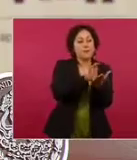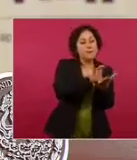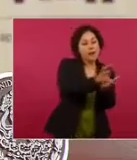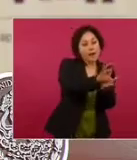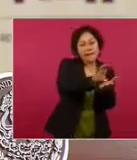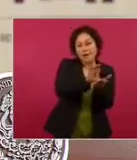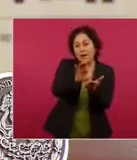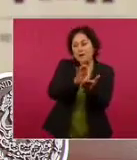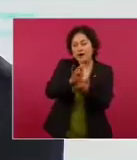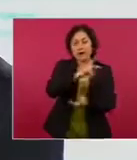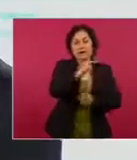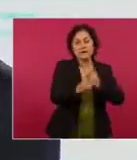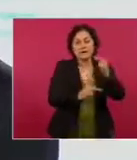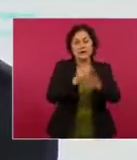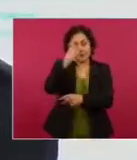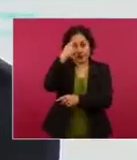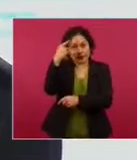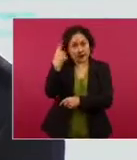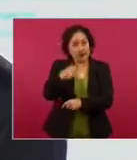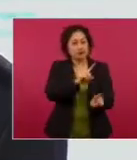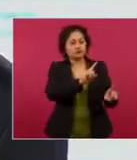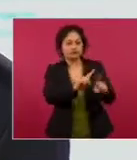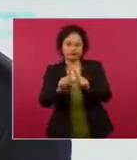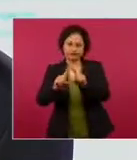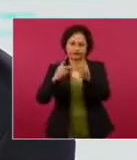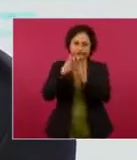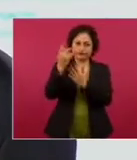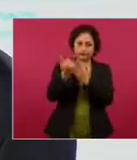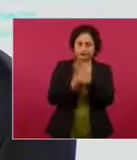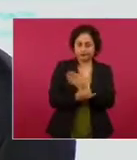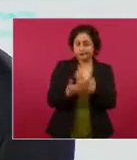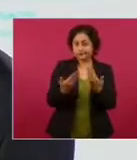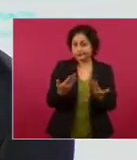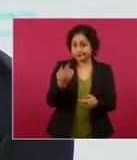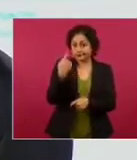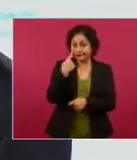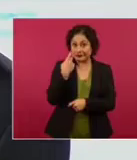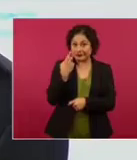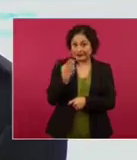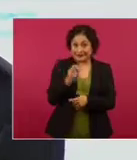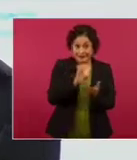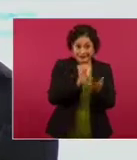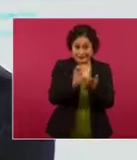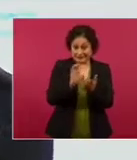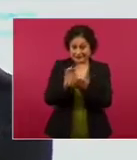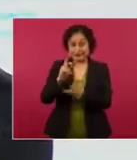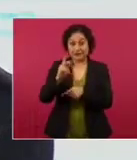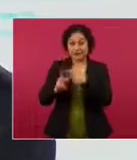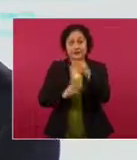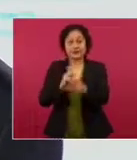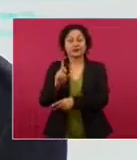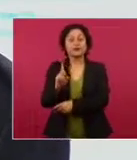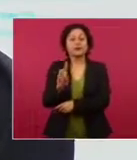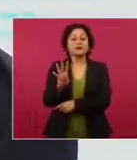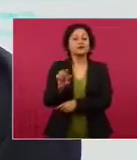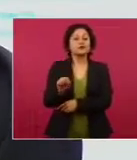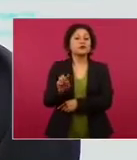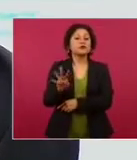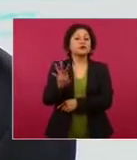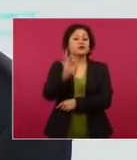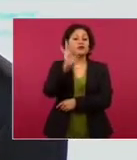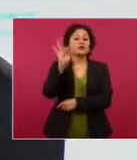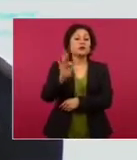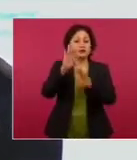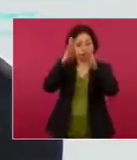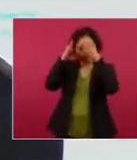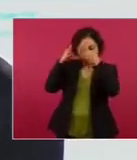prioritarios. Más importante es que el 34.4% de estos créditos se dirigieron a la zona sur-sureste de nuestro